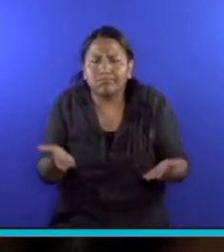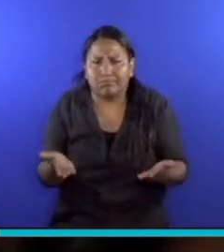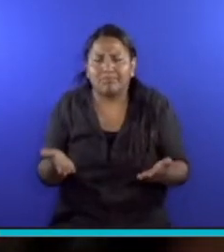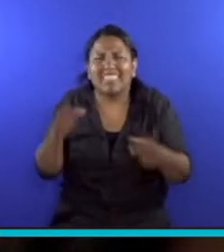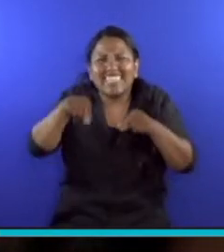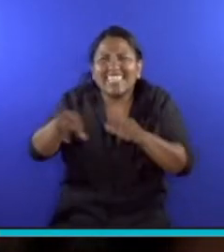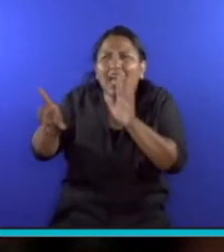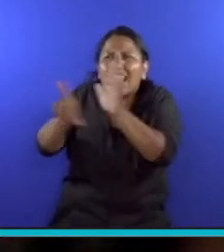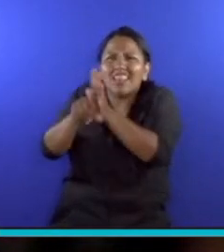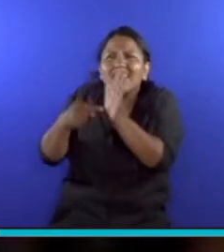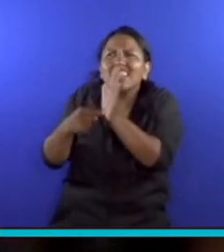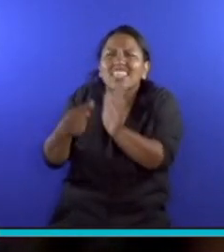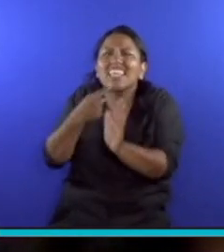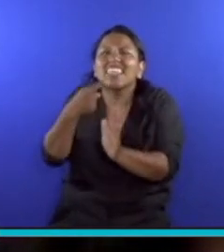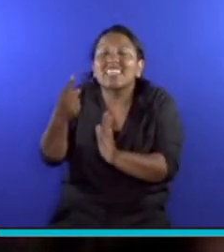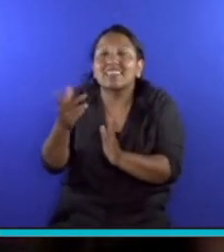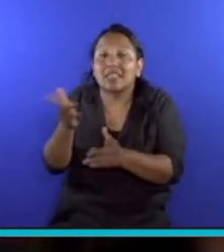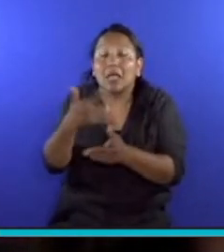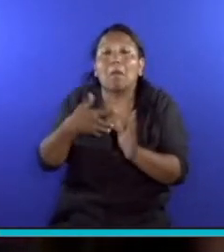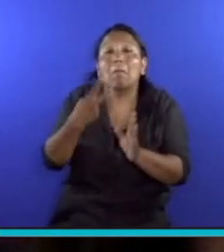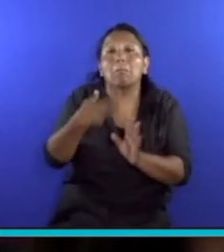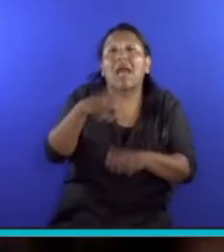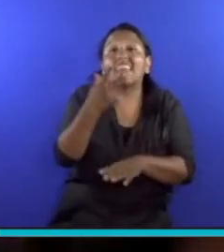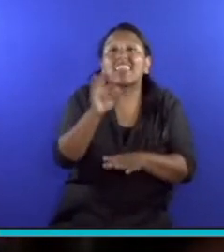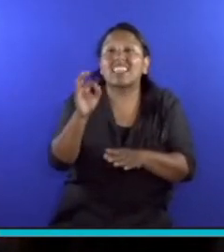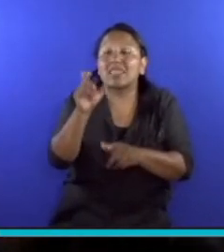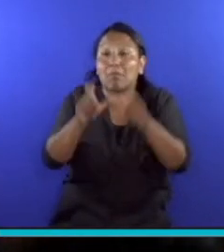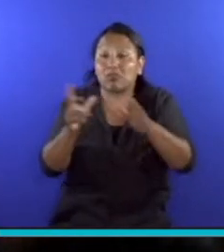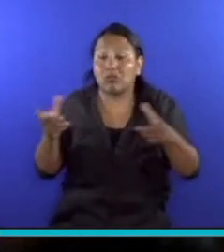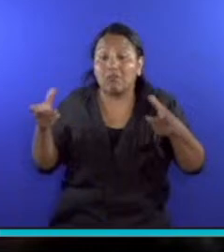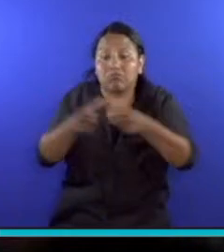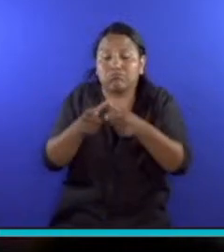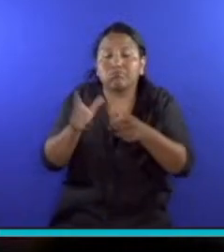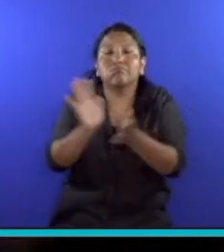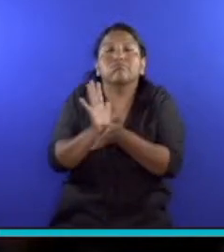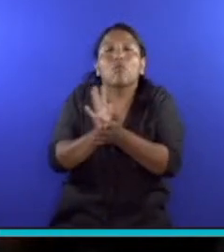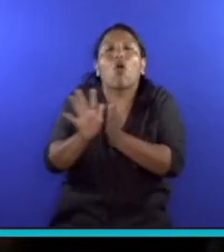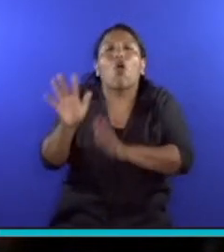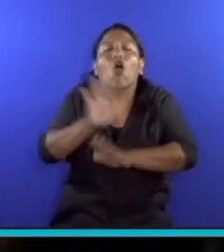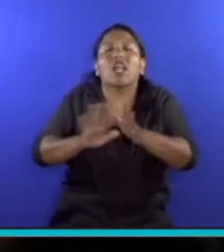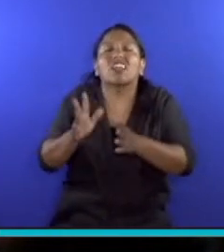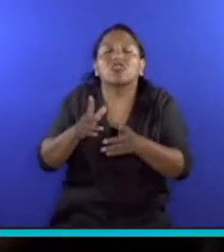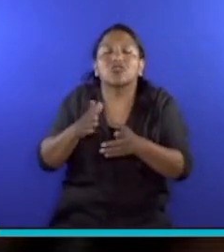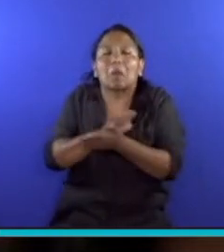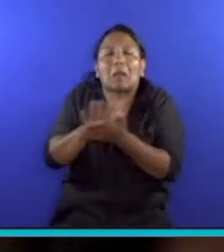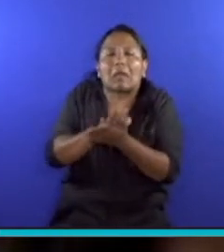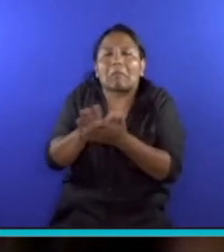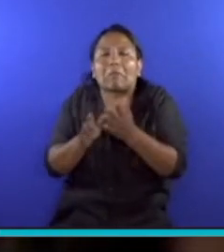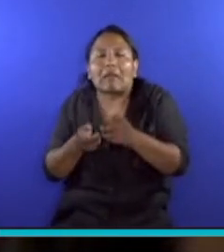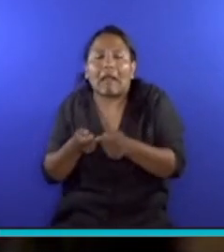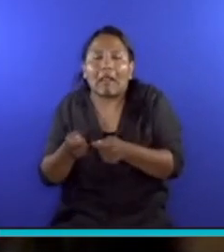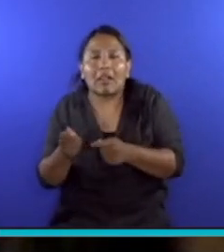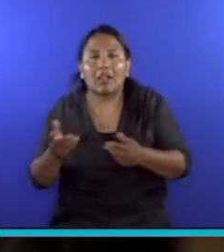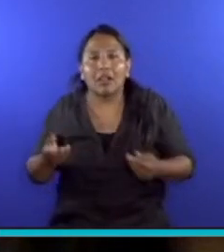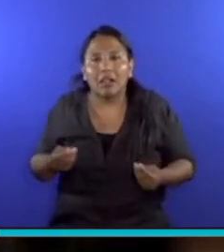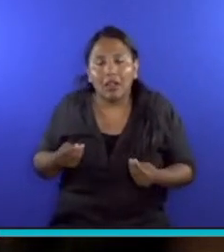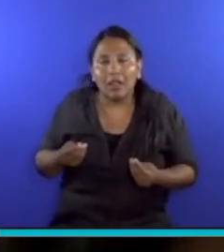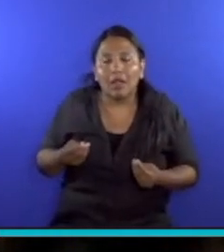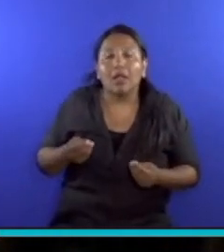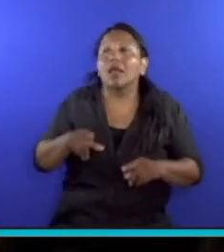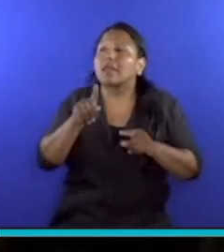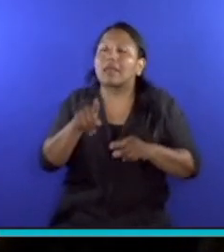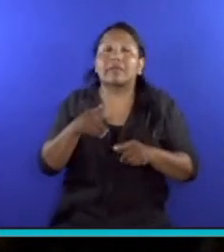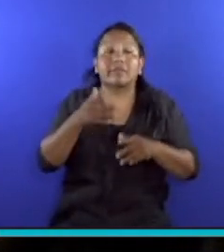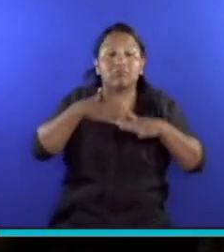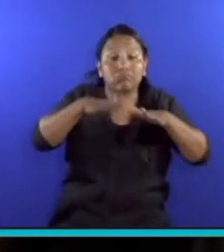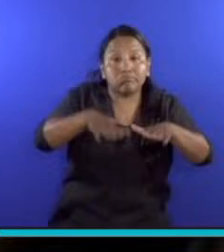que si nos juntamos más de 30 personas somos una organización criminal, que dice que si marchamos tenemos que ir